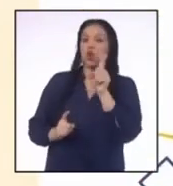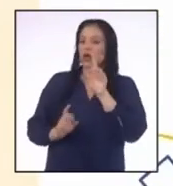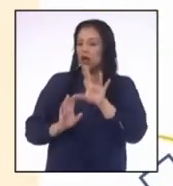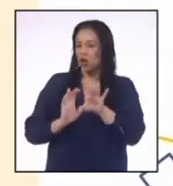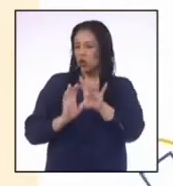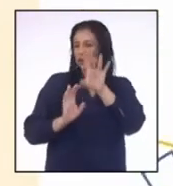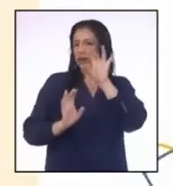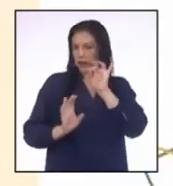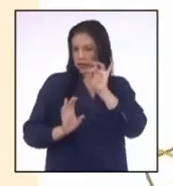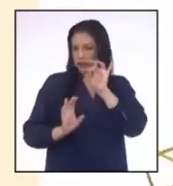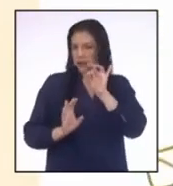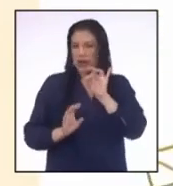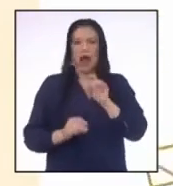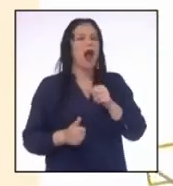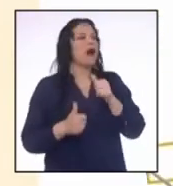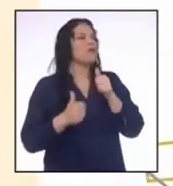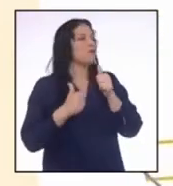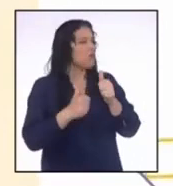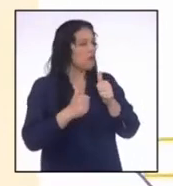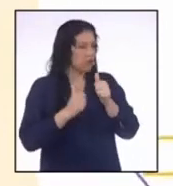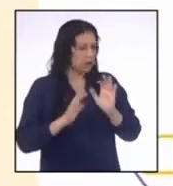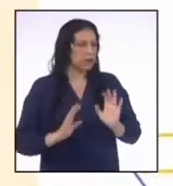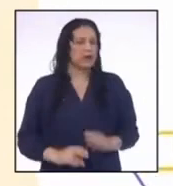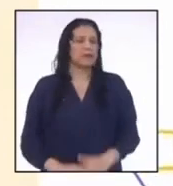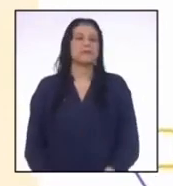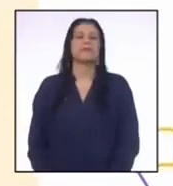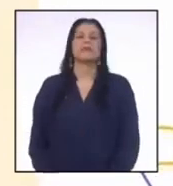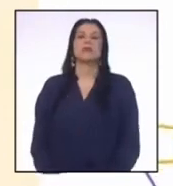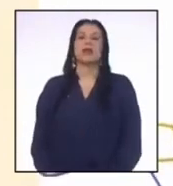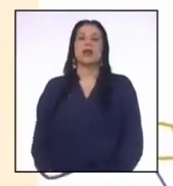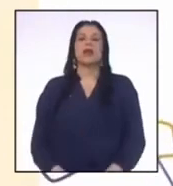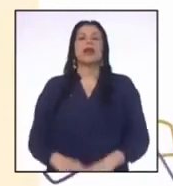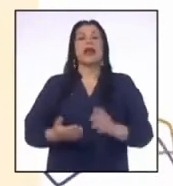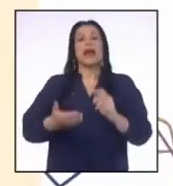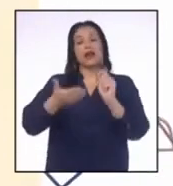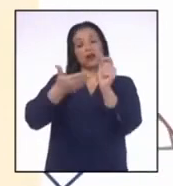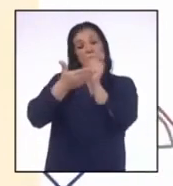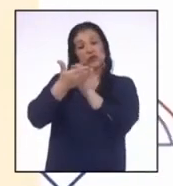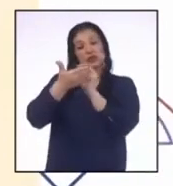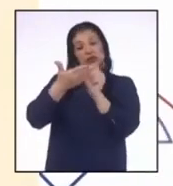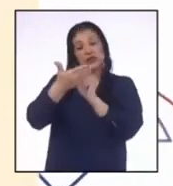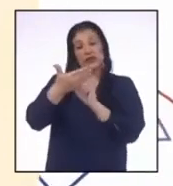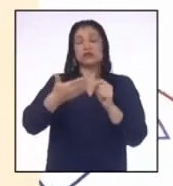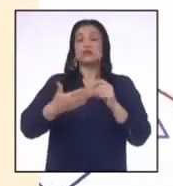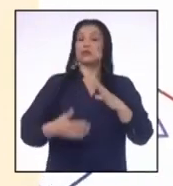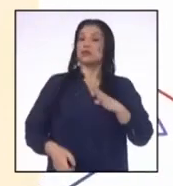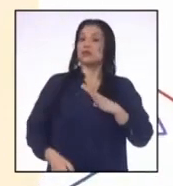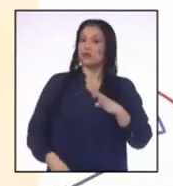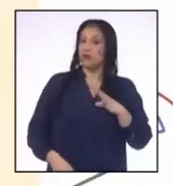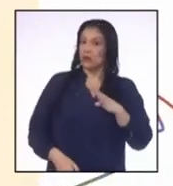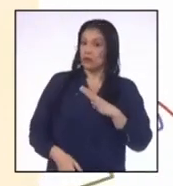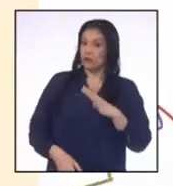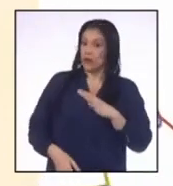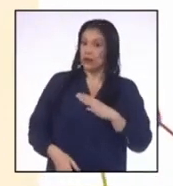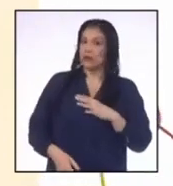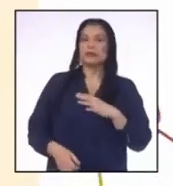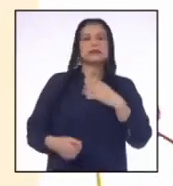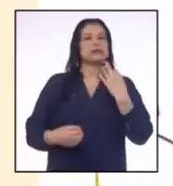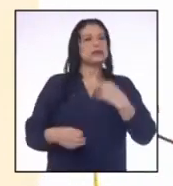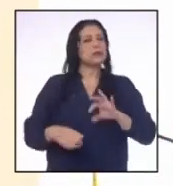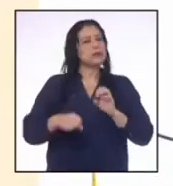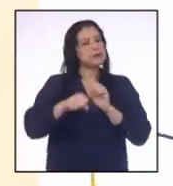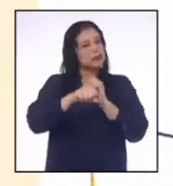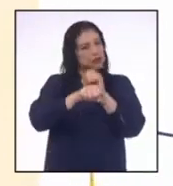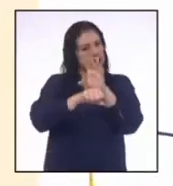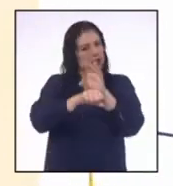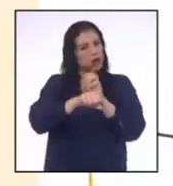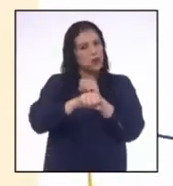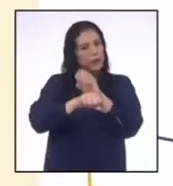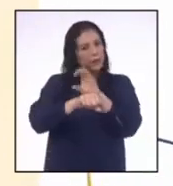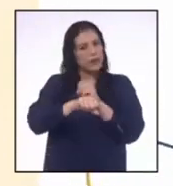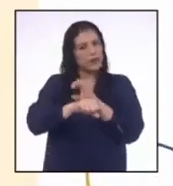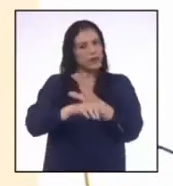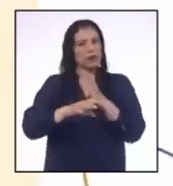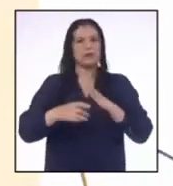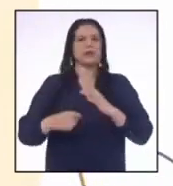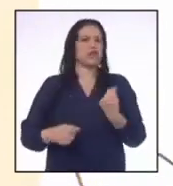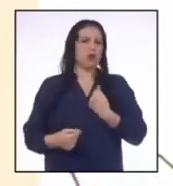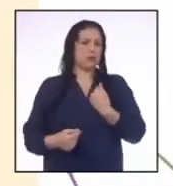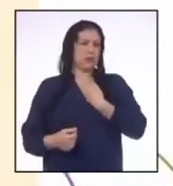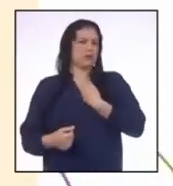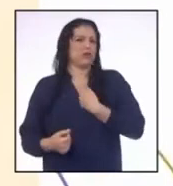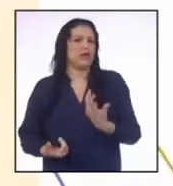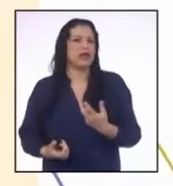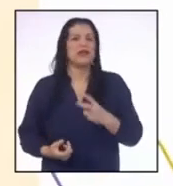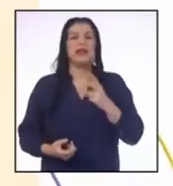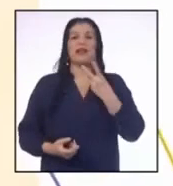encontrará. Buen trabajo. En los textos escritos formales se recomienda usar la forma impersonal